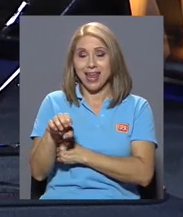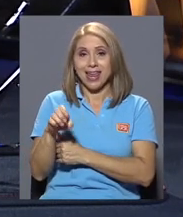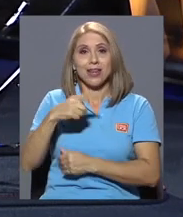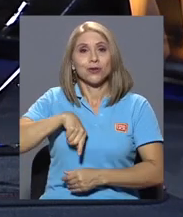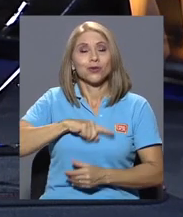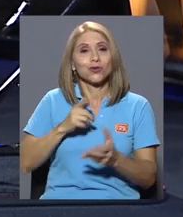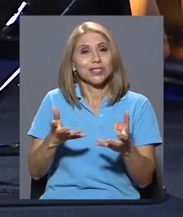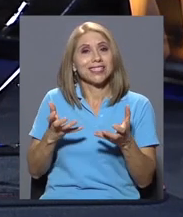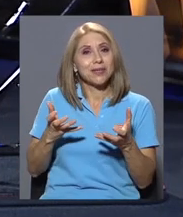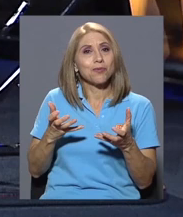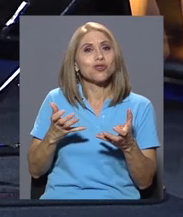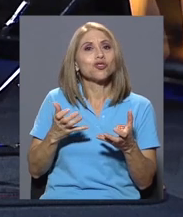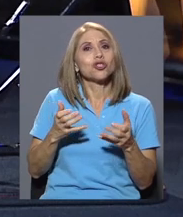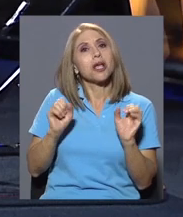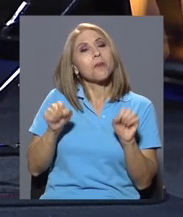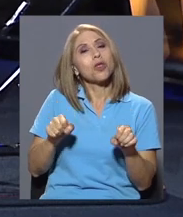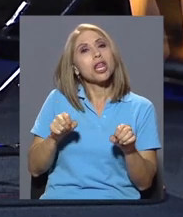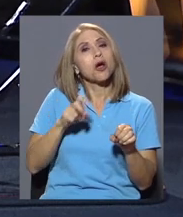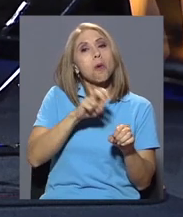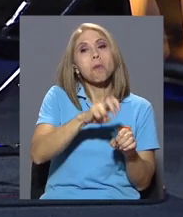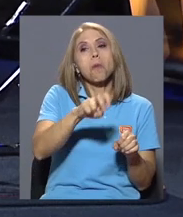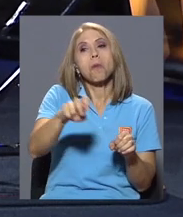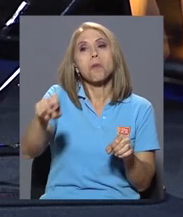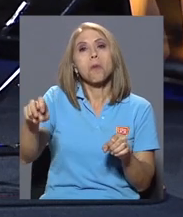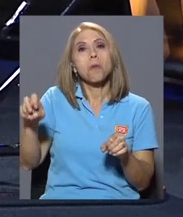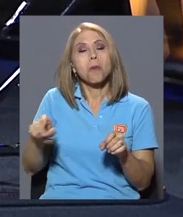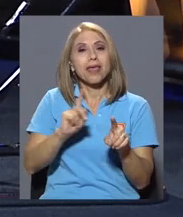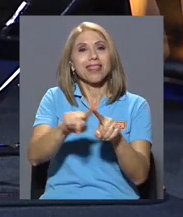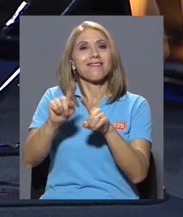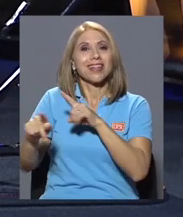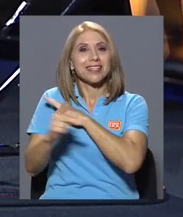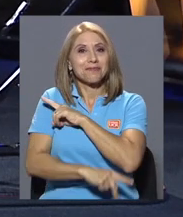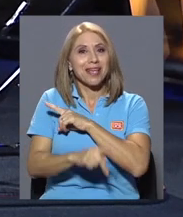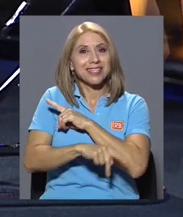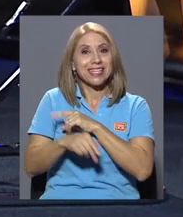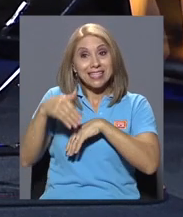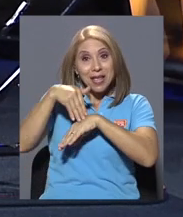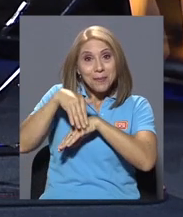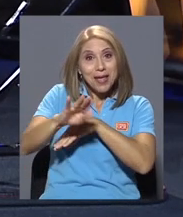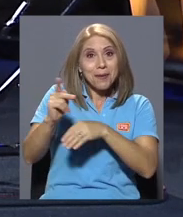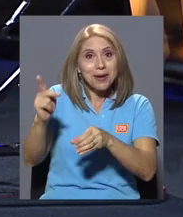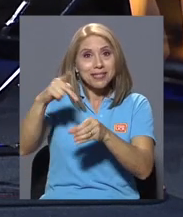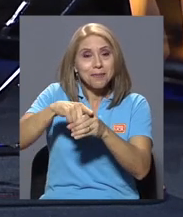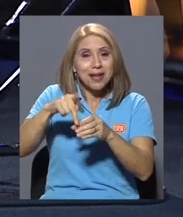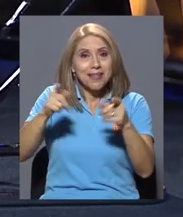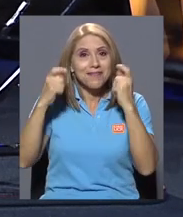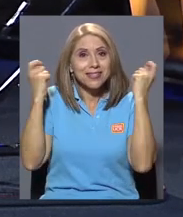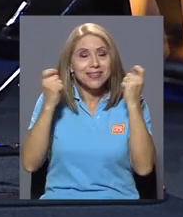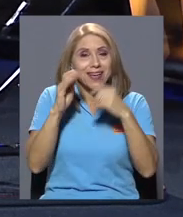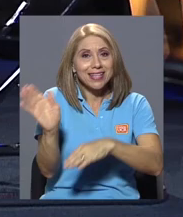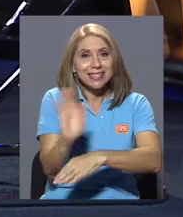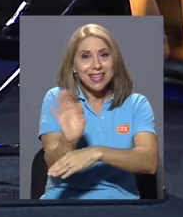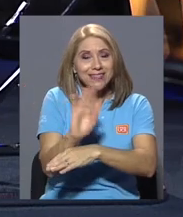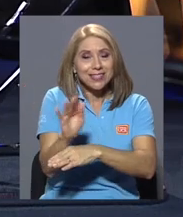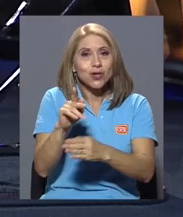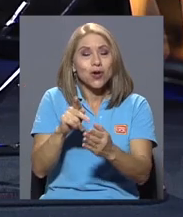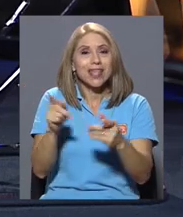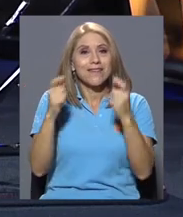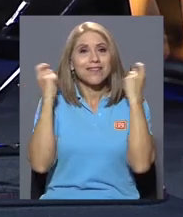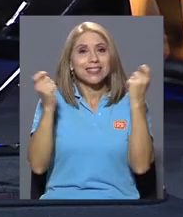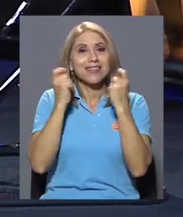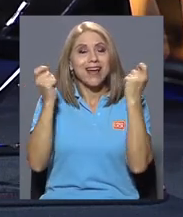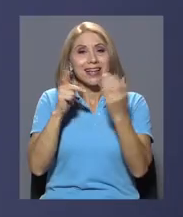recorrido en diferentes países demanda de la serie a participar en festivales de televisión y festivales de